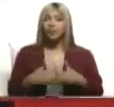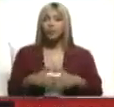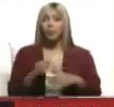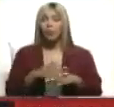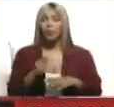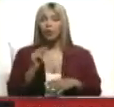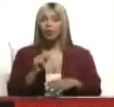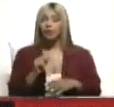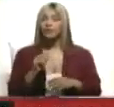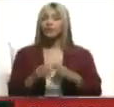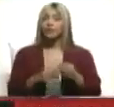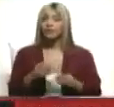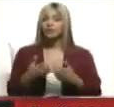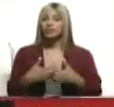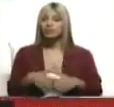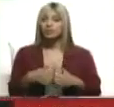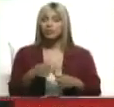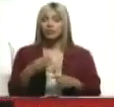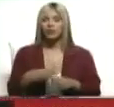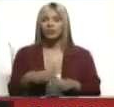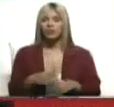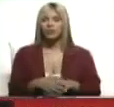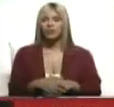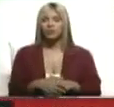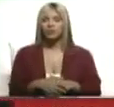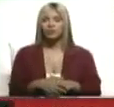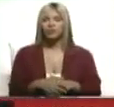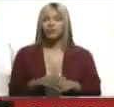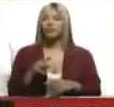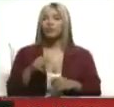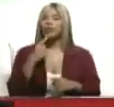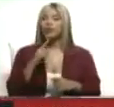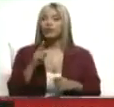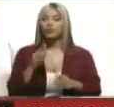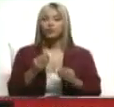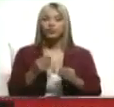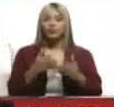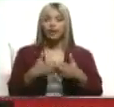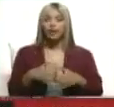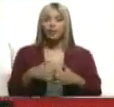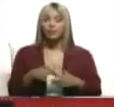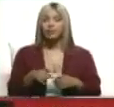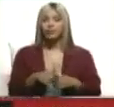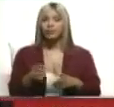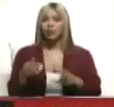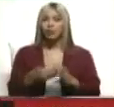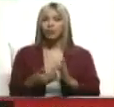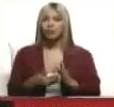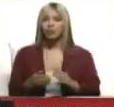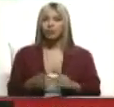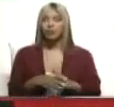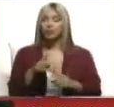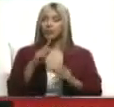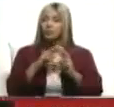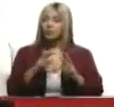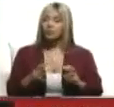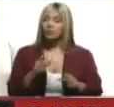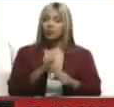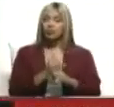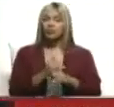porque esa sí es una operadora petrolera. O sea, detrás de Citgo andan fondos buitres, andan empresas de maletín como Cristalex. Usted